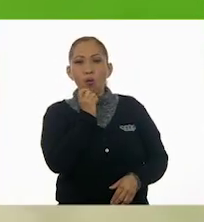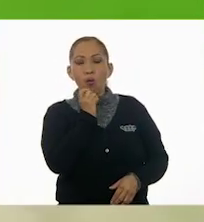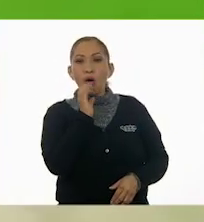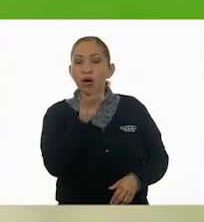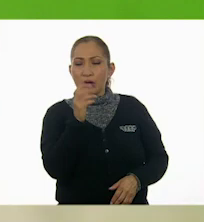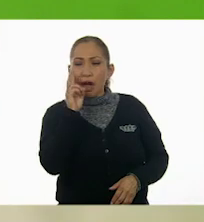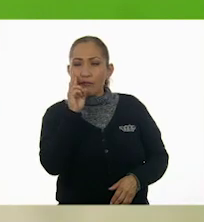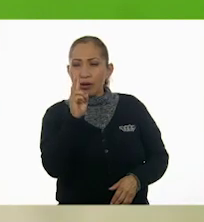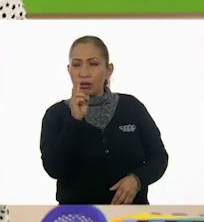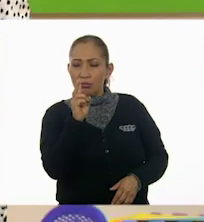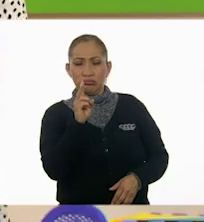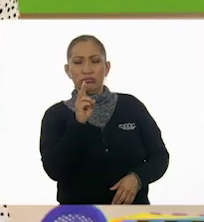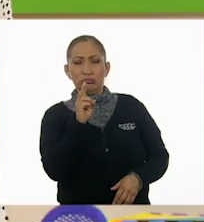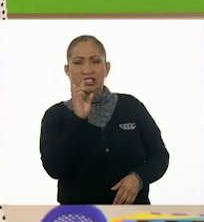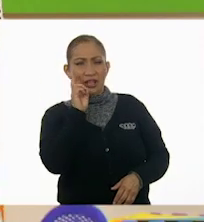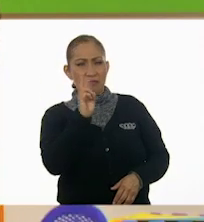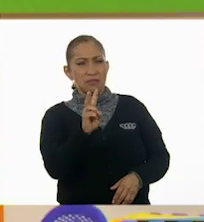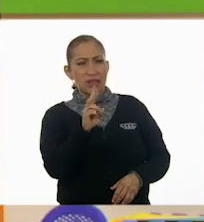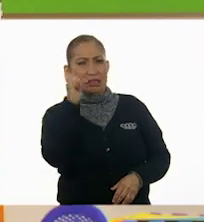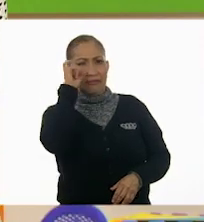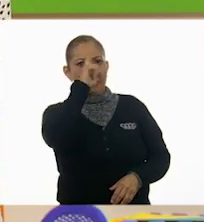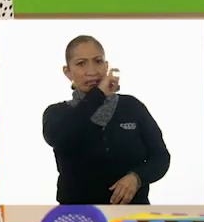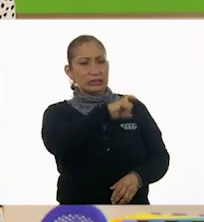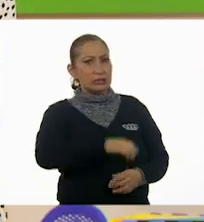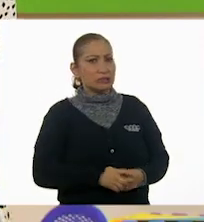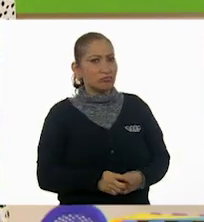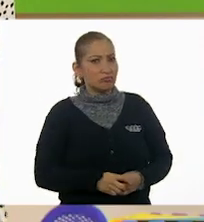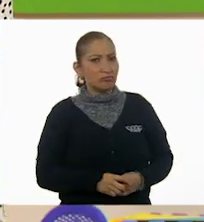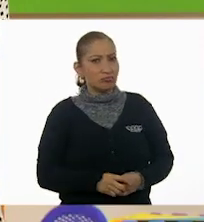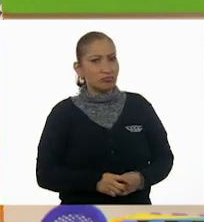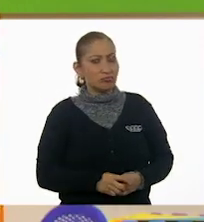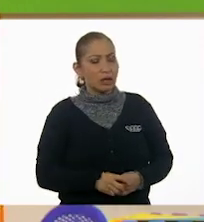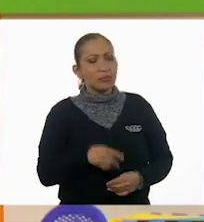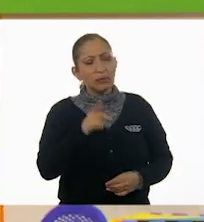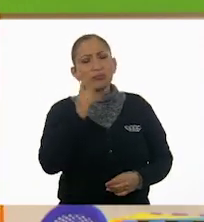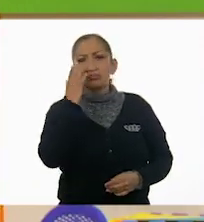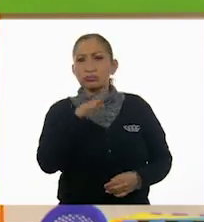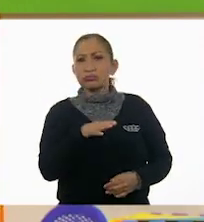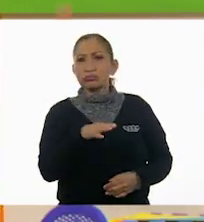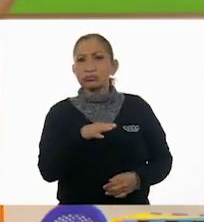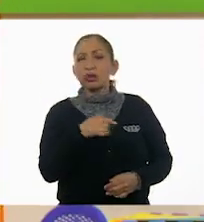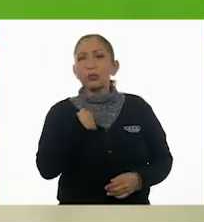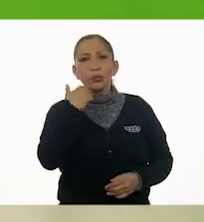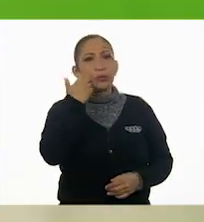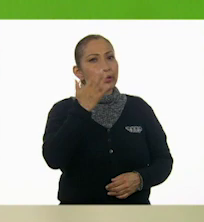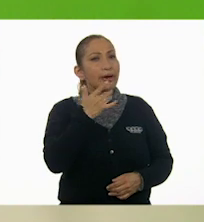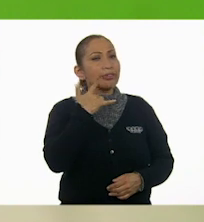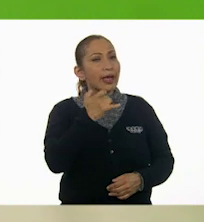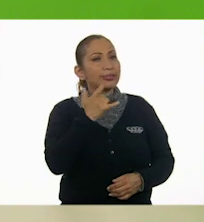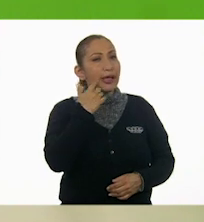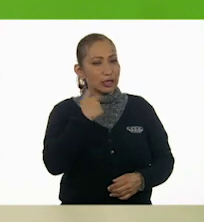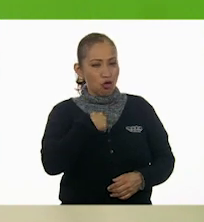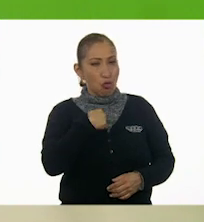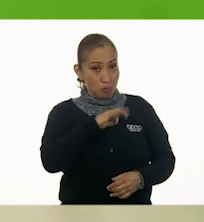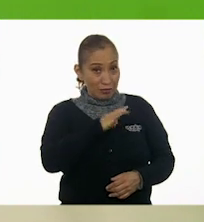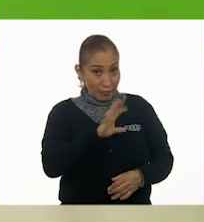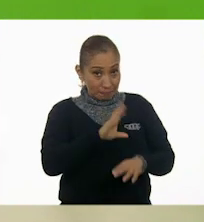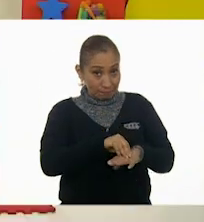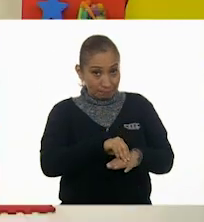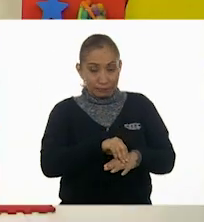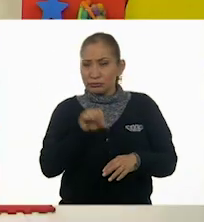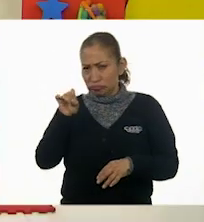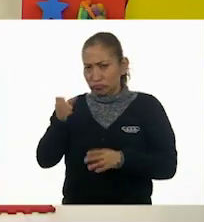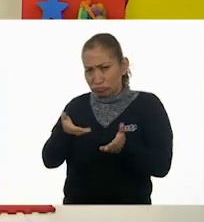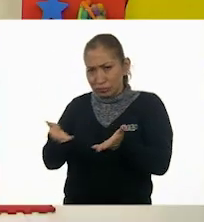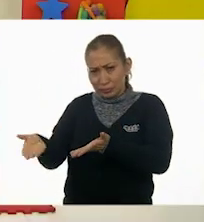¡Oh! Uy, oye, a ver, es que se ve muy complicado. Pero ¿sabes qué? Me gustaría intentar hacerlo yo, ¿puedo?